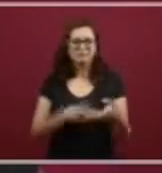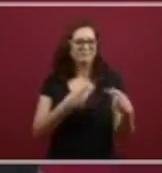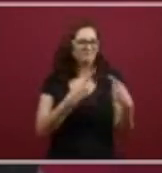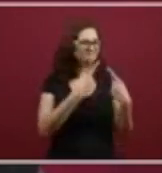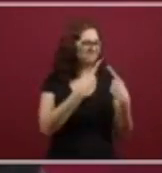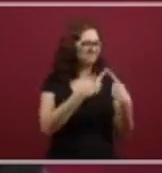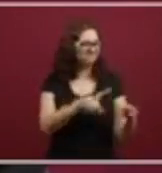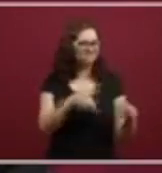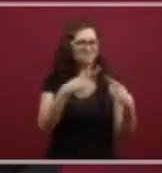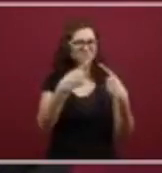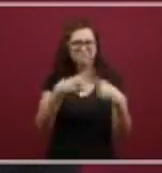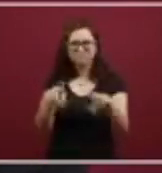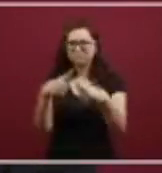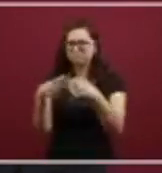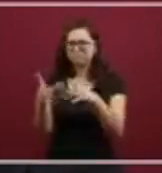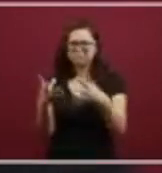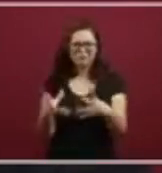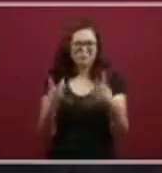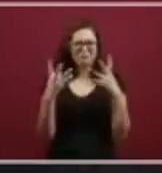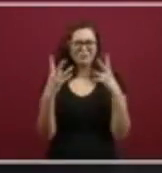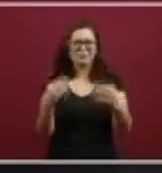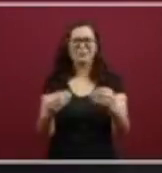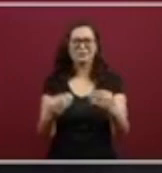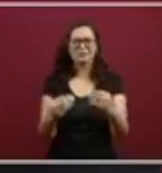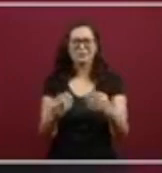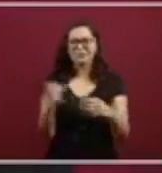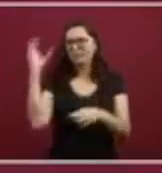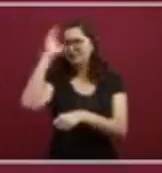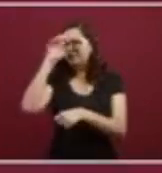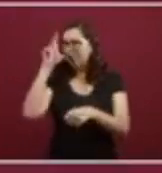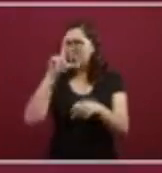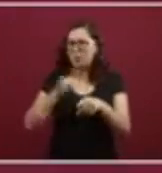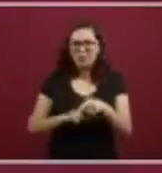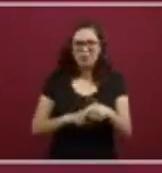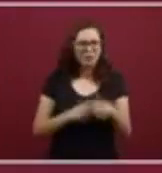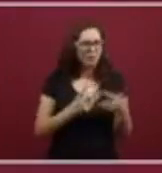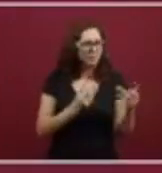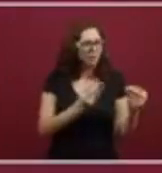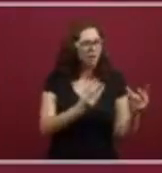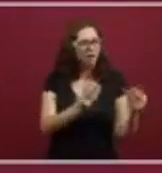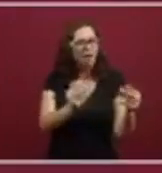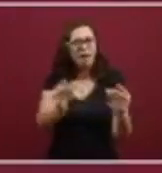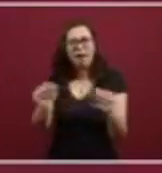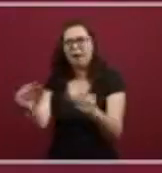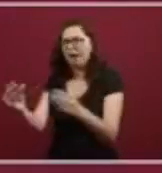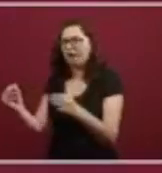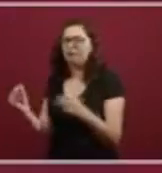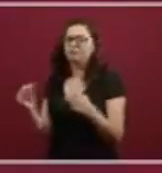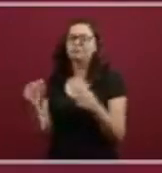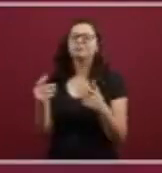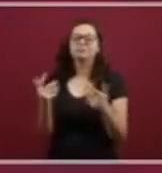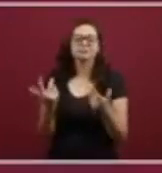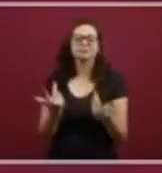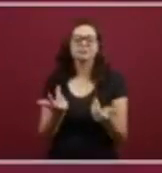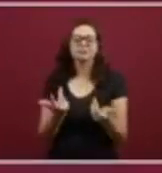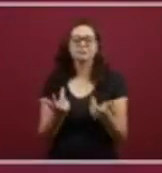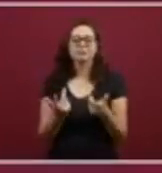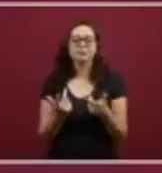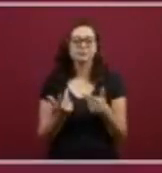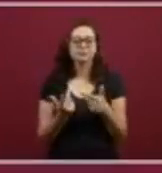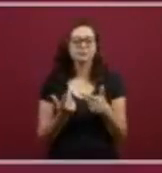pluralidad, esa diversidad cultural que va a